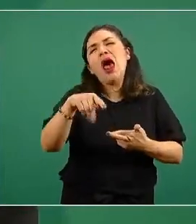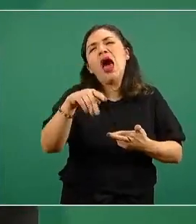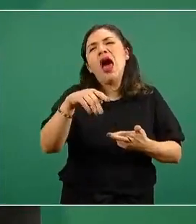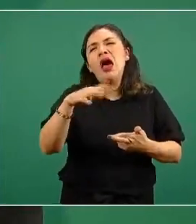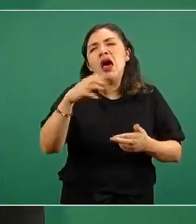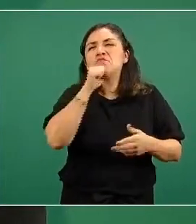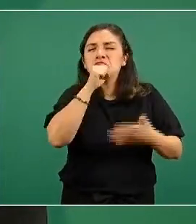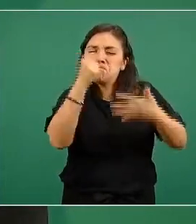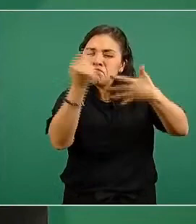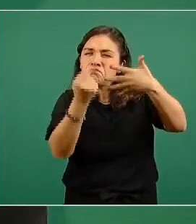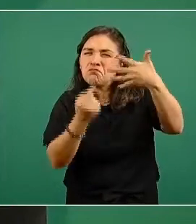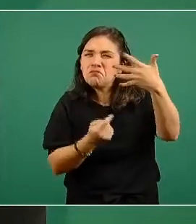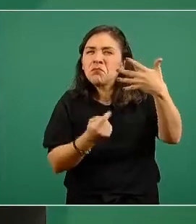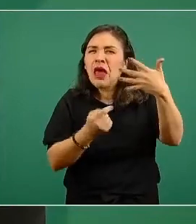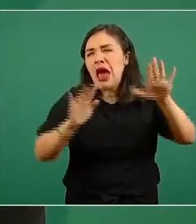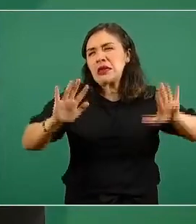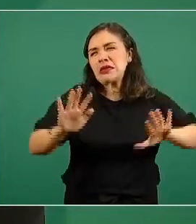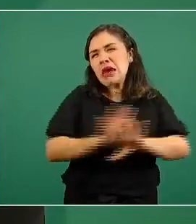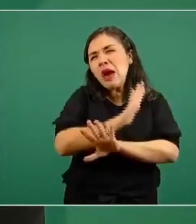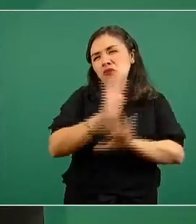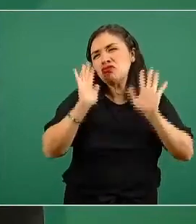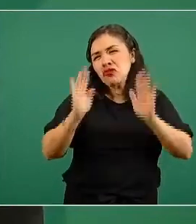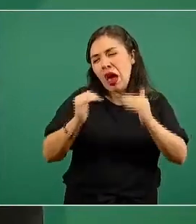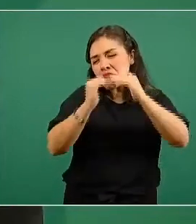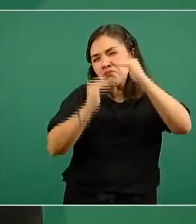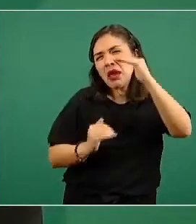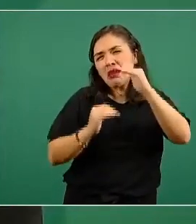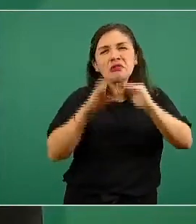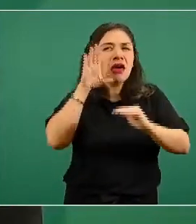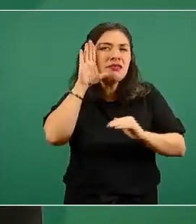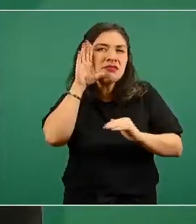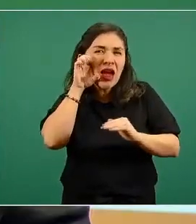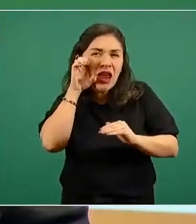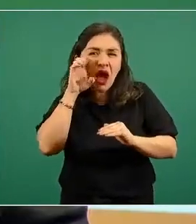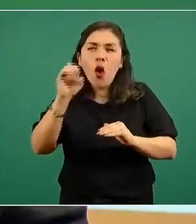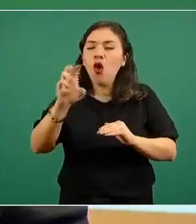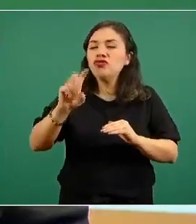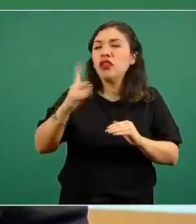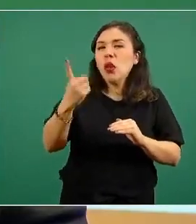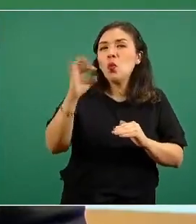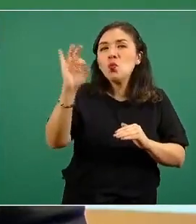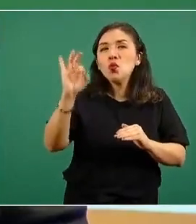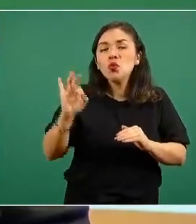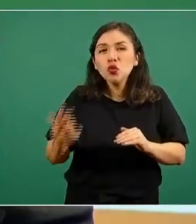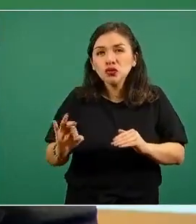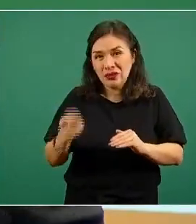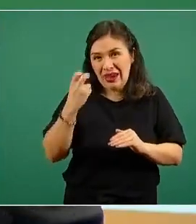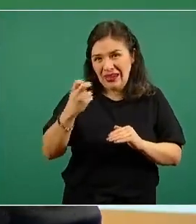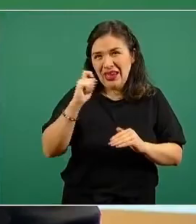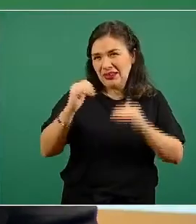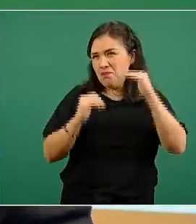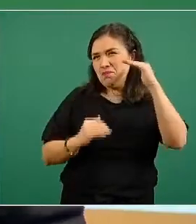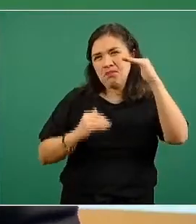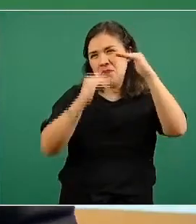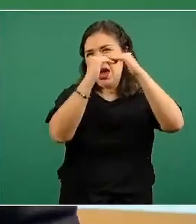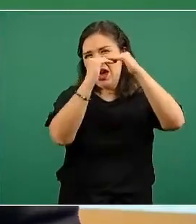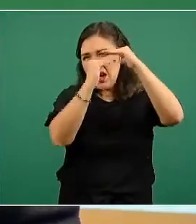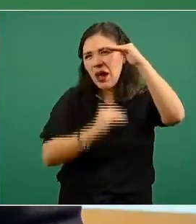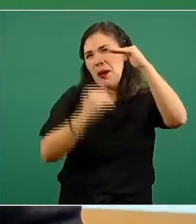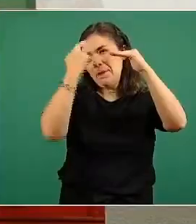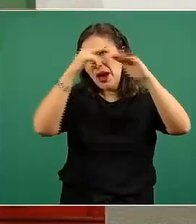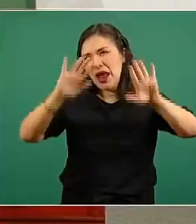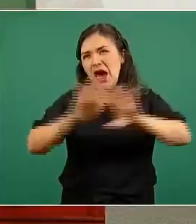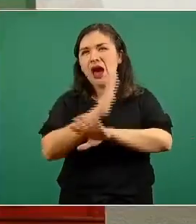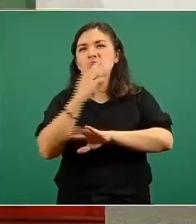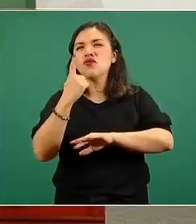los indicadores del semáforo como para bajar a 31 puntos, que es el límite que se tiene para